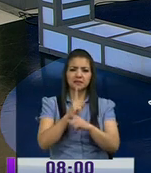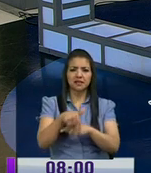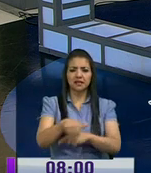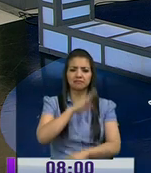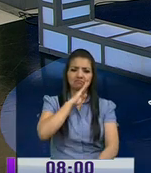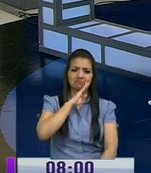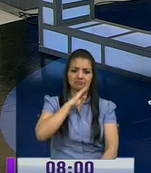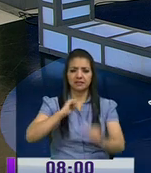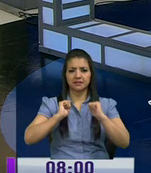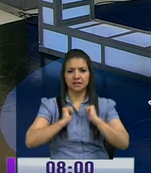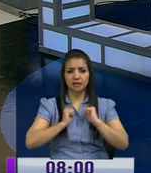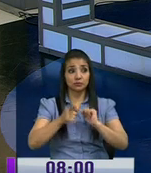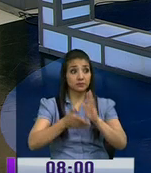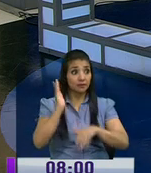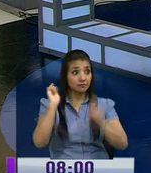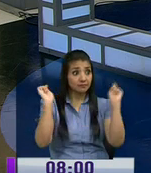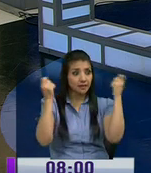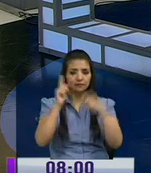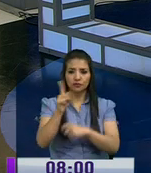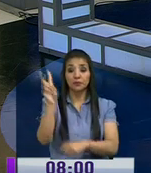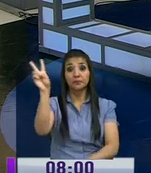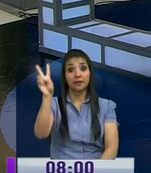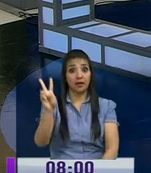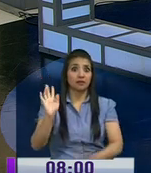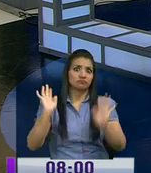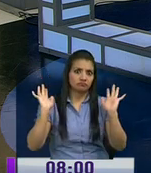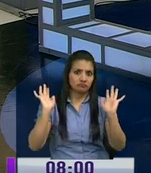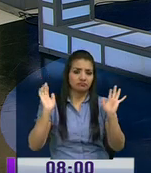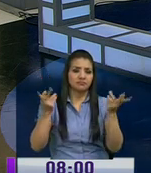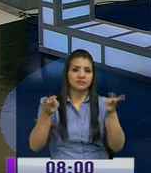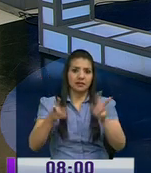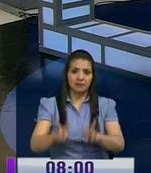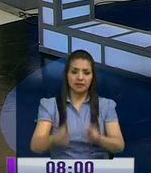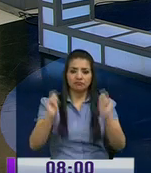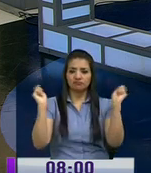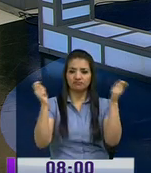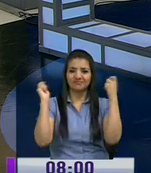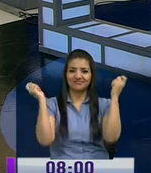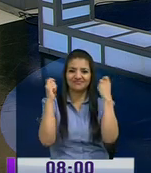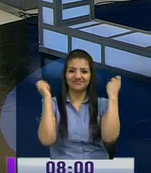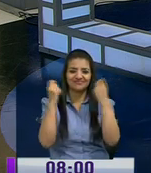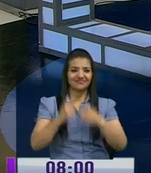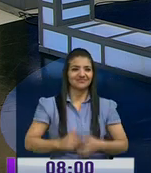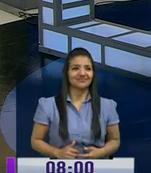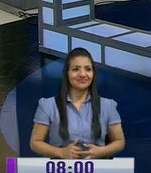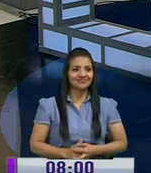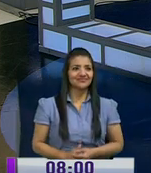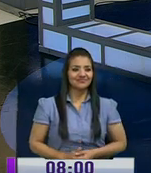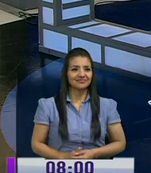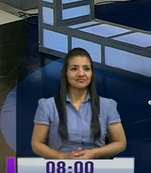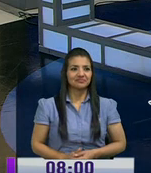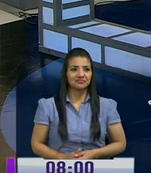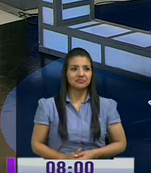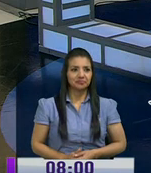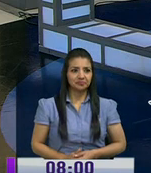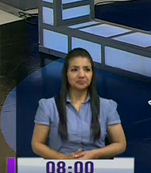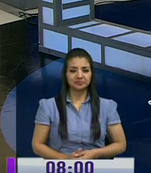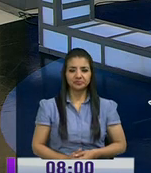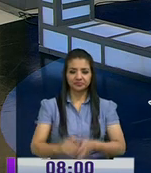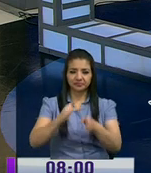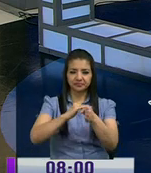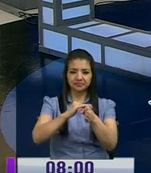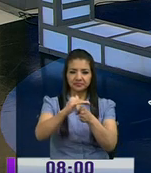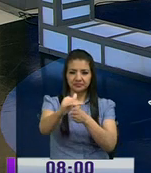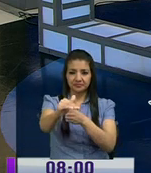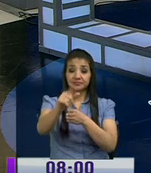de las fiestas del chuchaque, ¿ya? O también te va a dejar. También, no, aquí se de faro, claro, para papá. Así que, nada, vecinos queridos, invitación para que